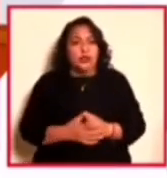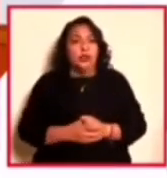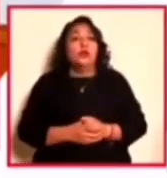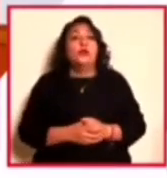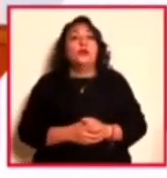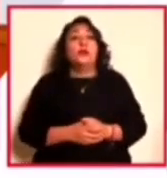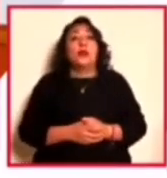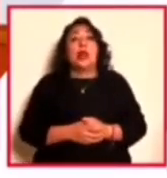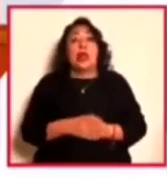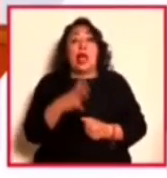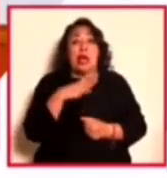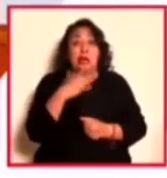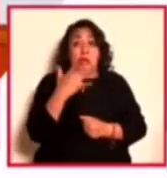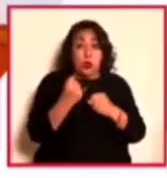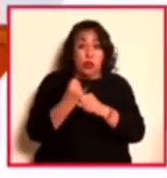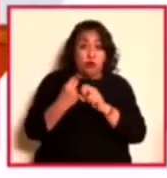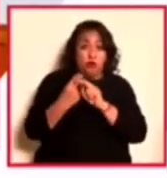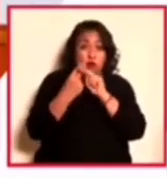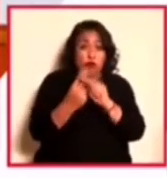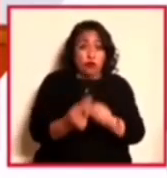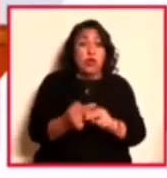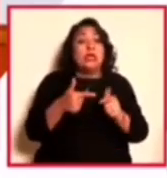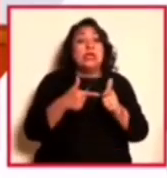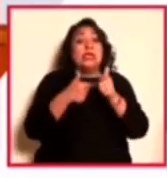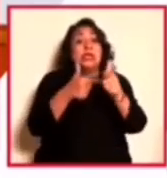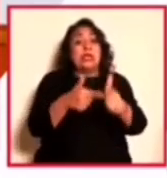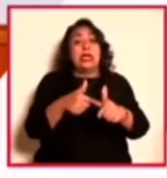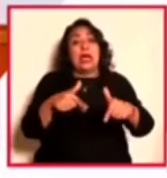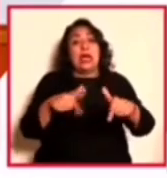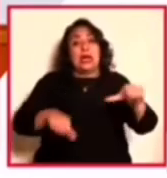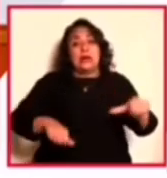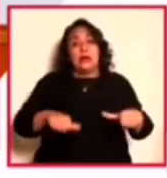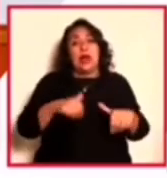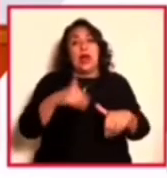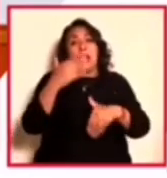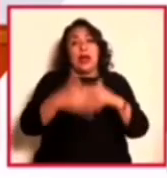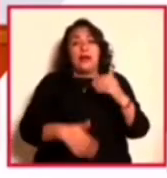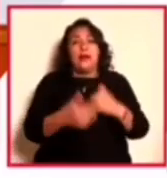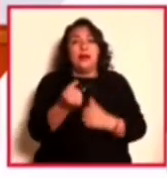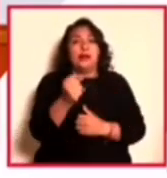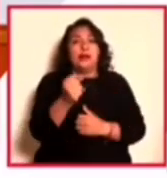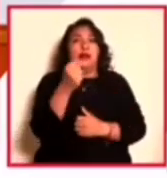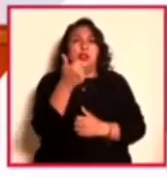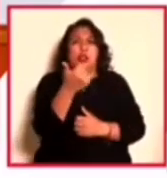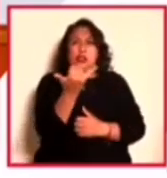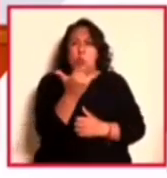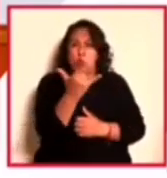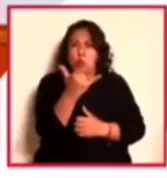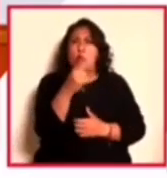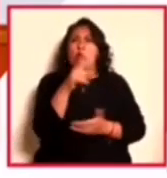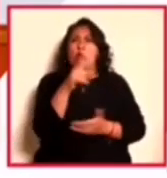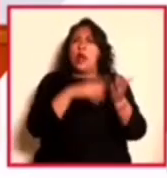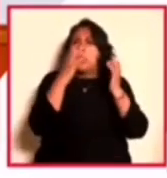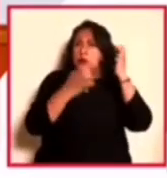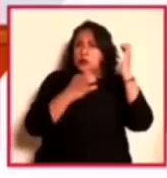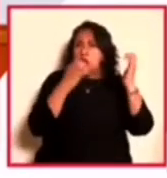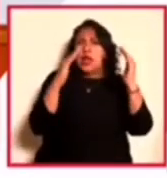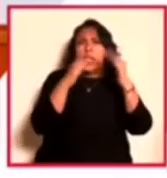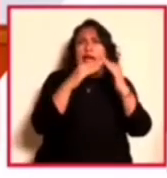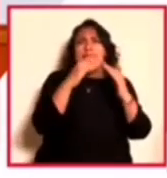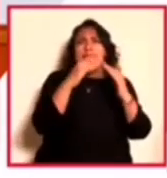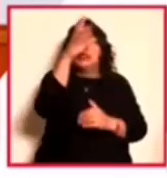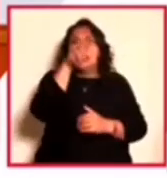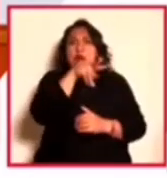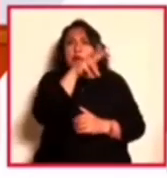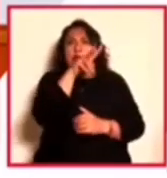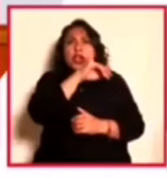por estas 5 décadas se extenderán hasta el sábado 3 de julio y contemplan la exposición e instalación La Casa, el Cielo y la Serpiente de